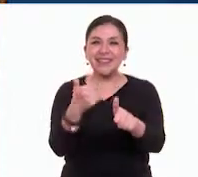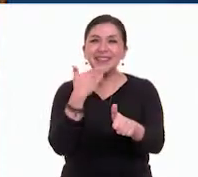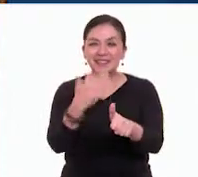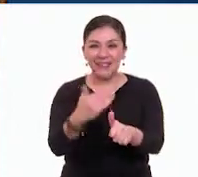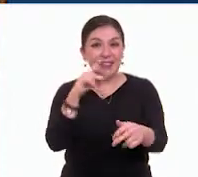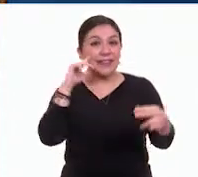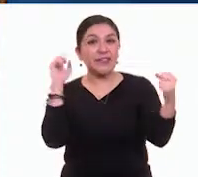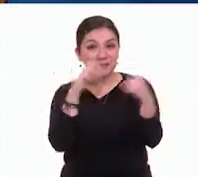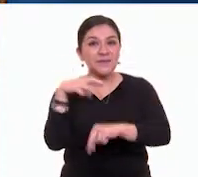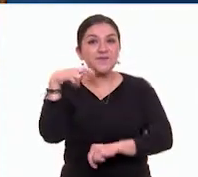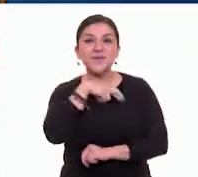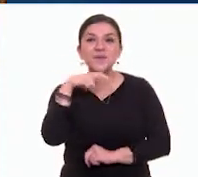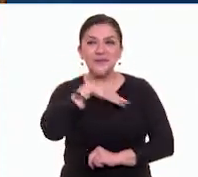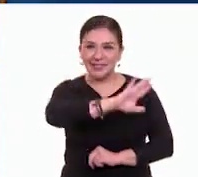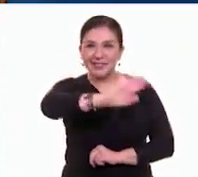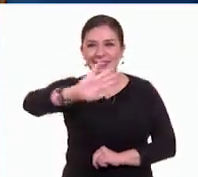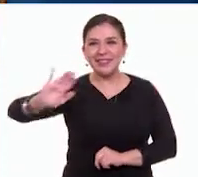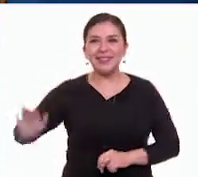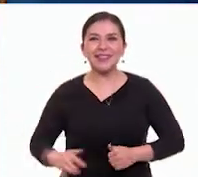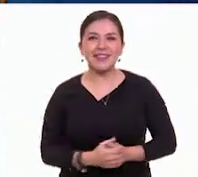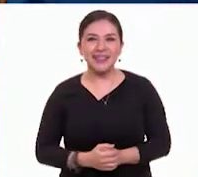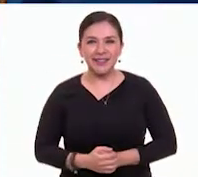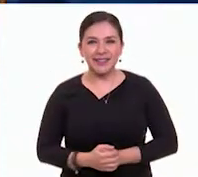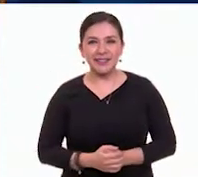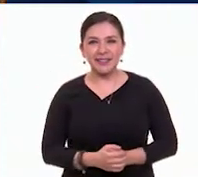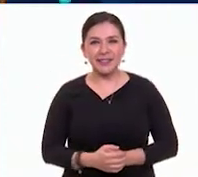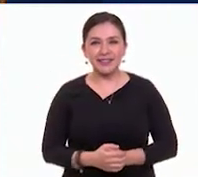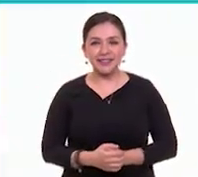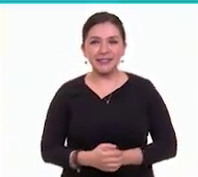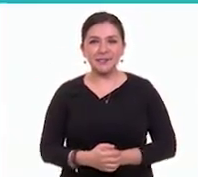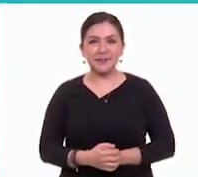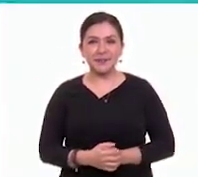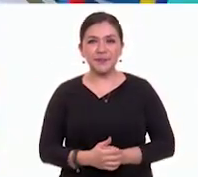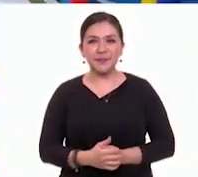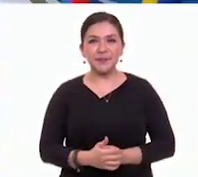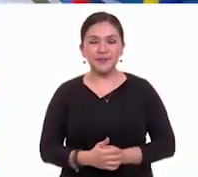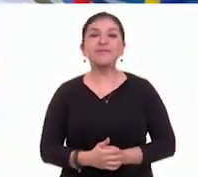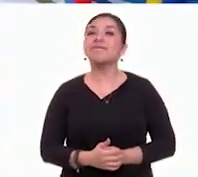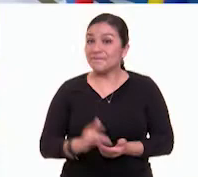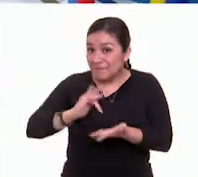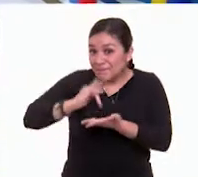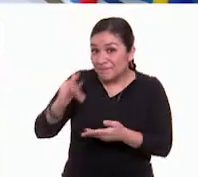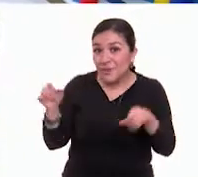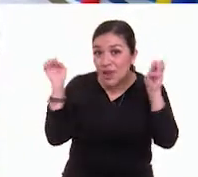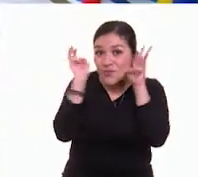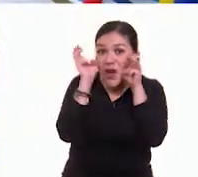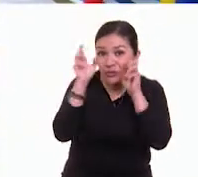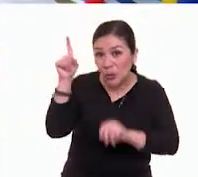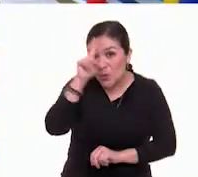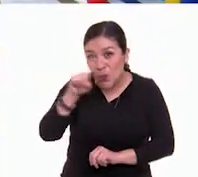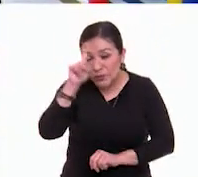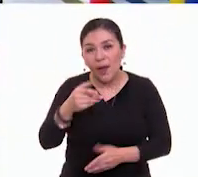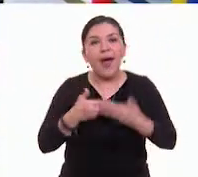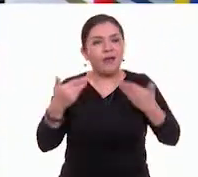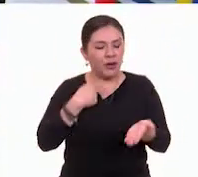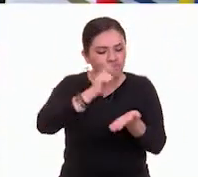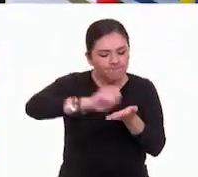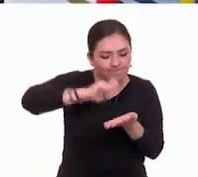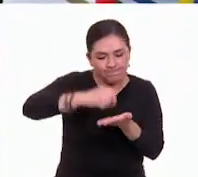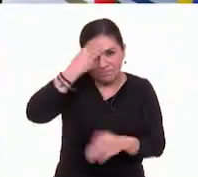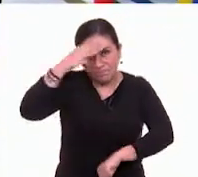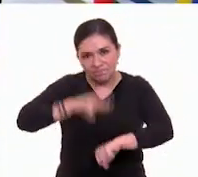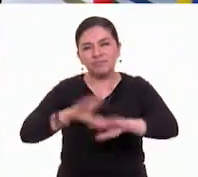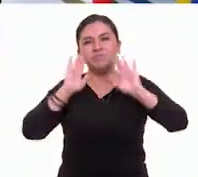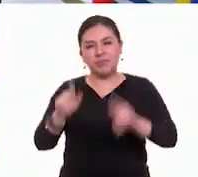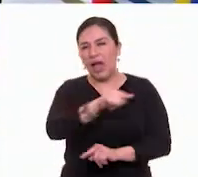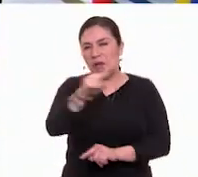¡Muy bien! ¡Nos vemos pronto! Muchísimas gracias, Ajolisto. Aquí ya tomamos nota y estoy